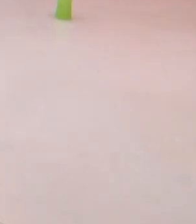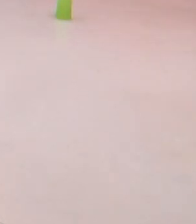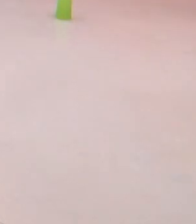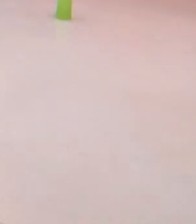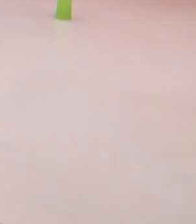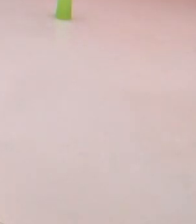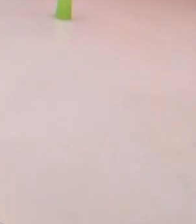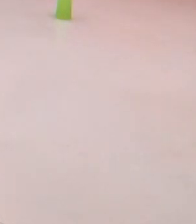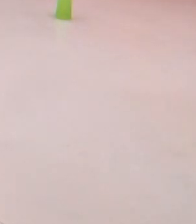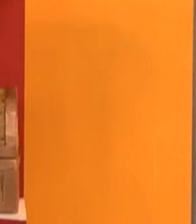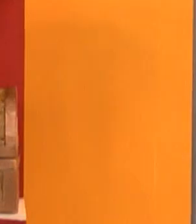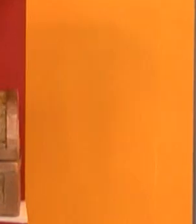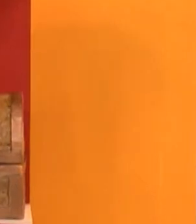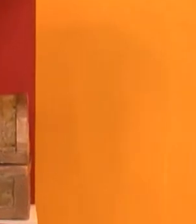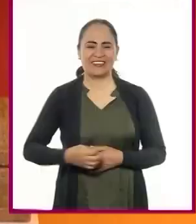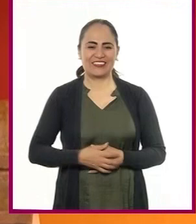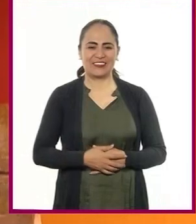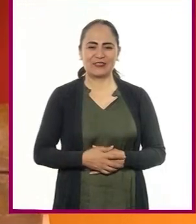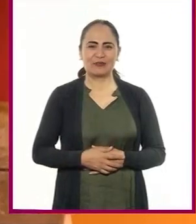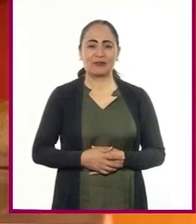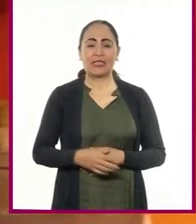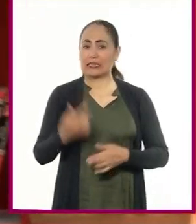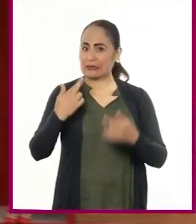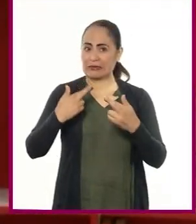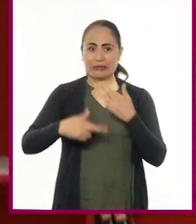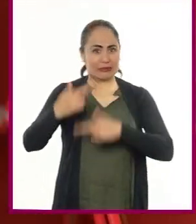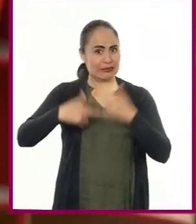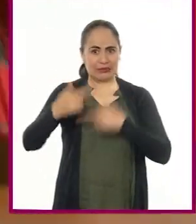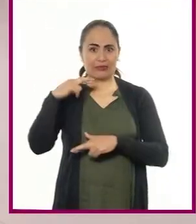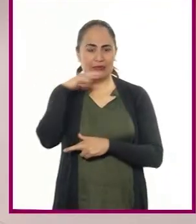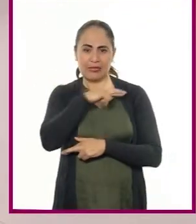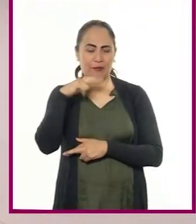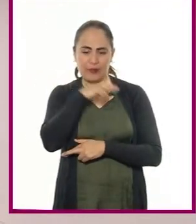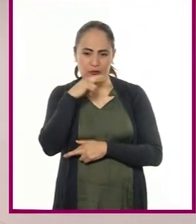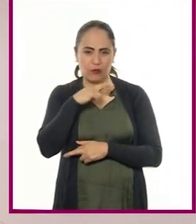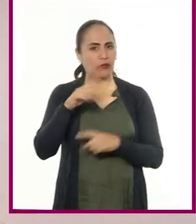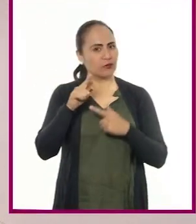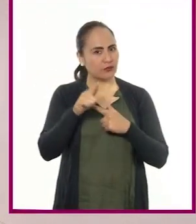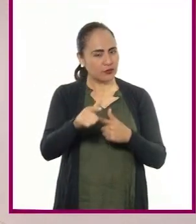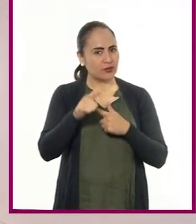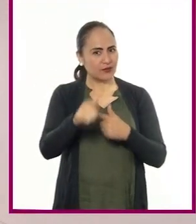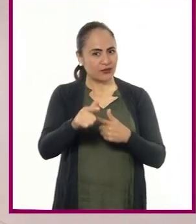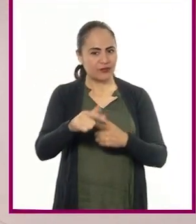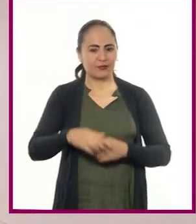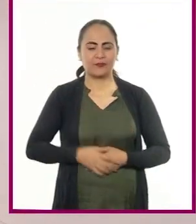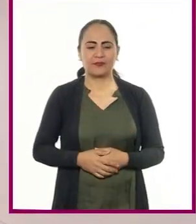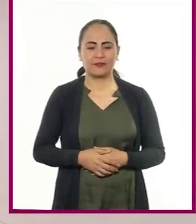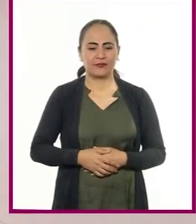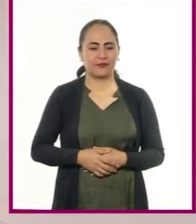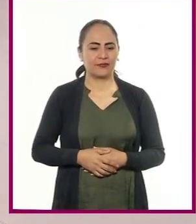Bien. Y rápido regresamos. Si se va el balón, les dije. Sigue, bien.